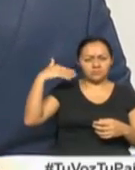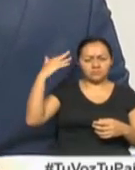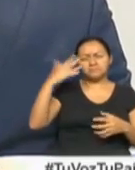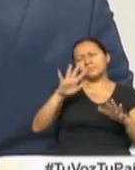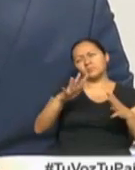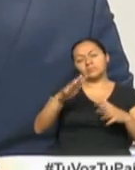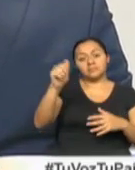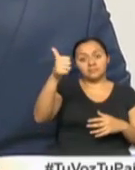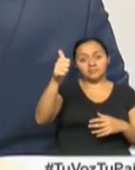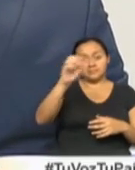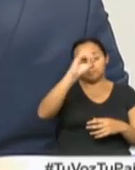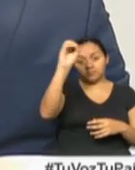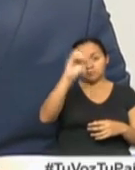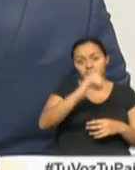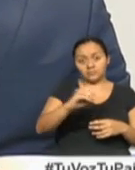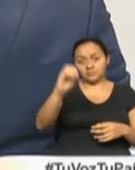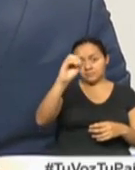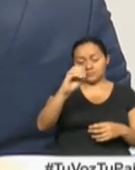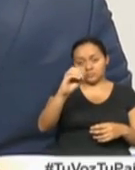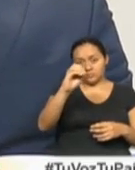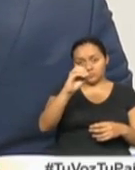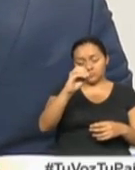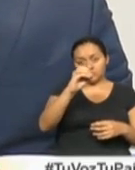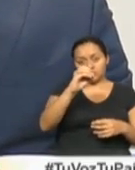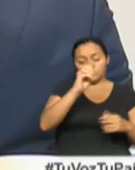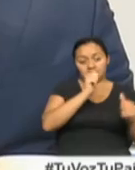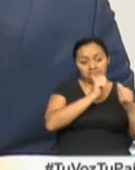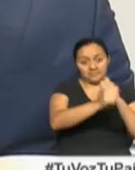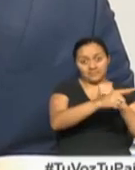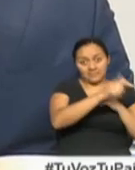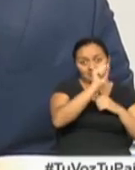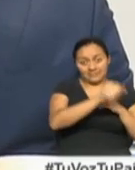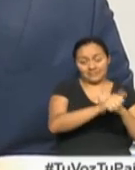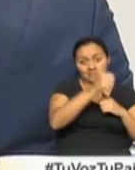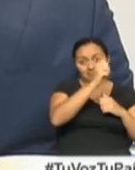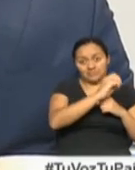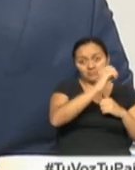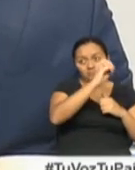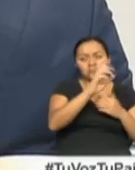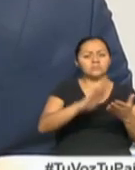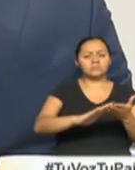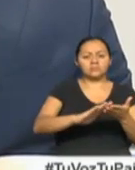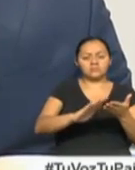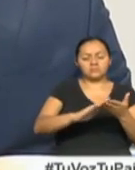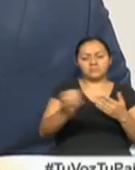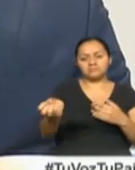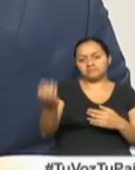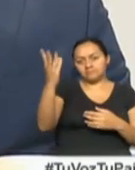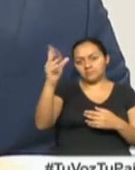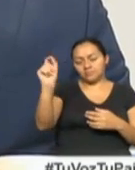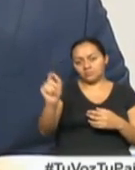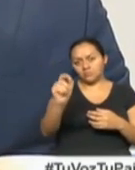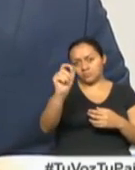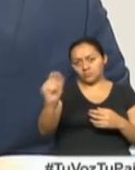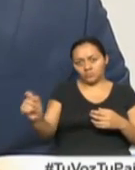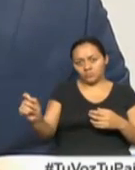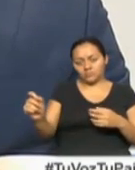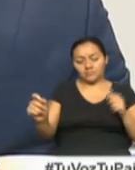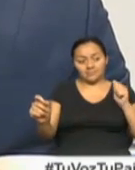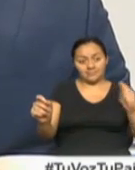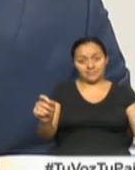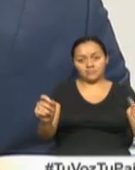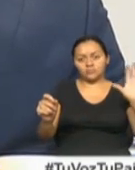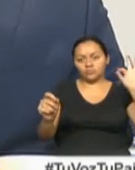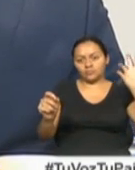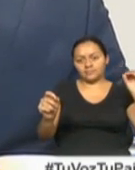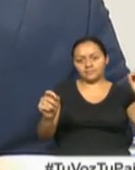el 10% el voto total y válido. Significa que, perdón, el voto nulo y blanco. Significa que el voto válido es